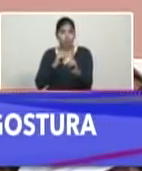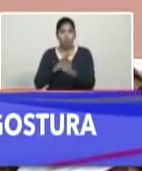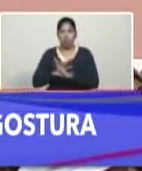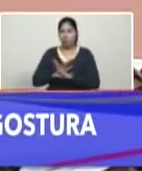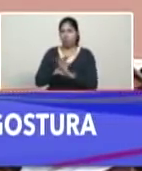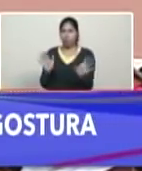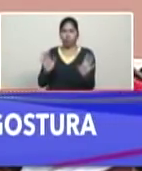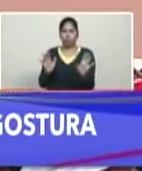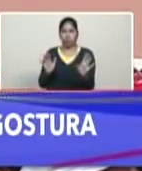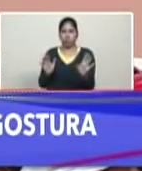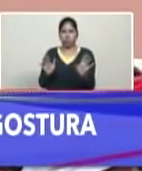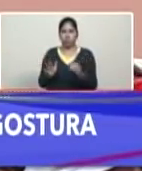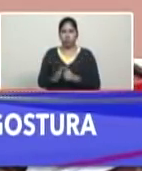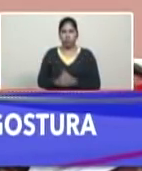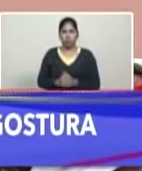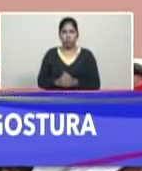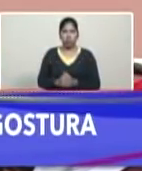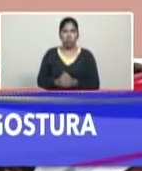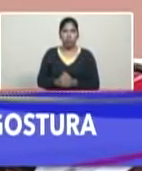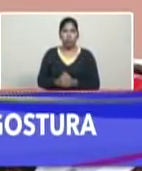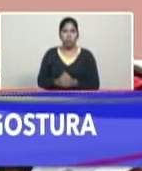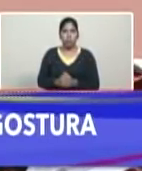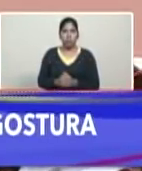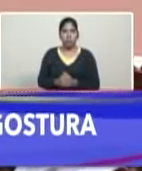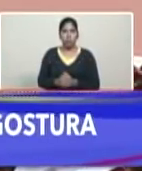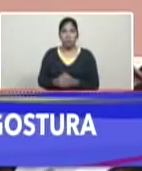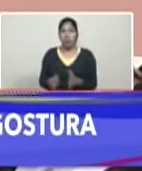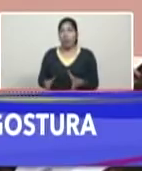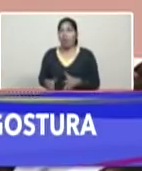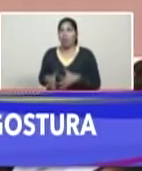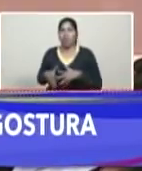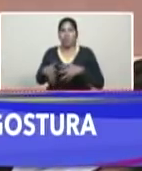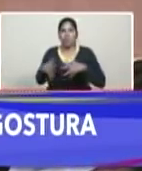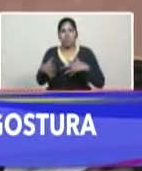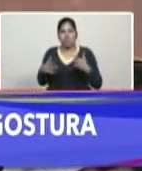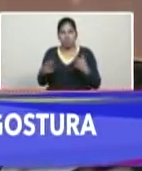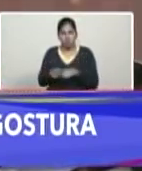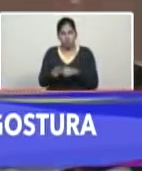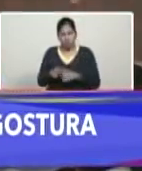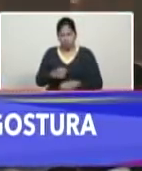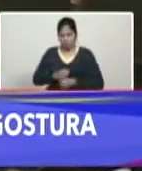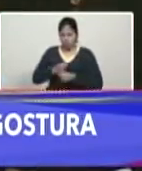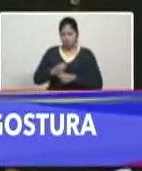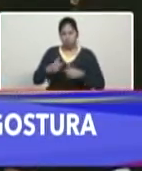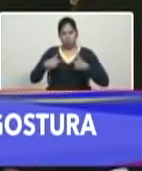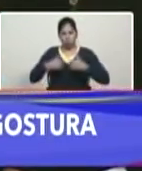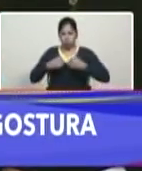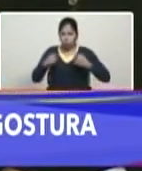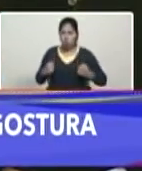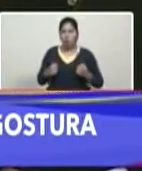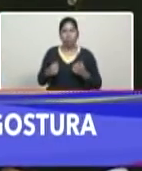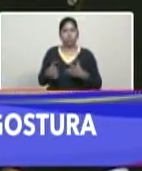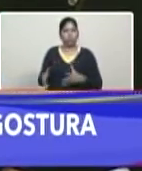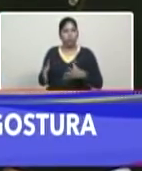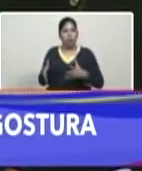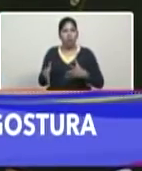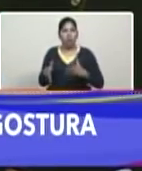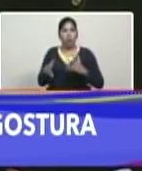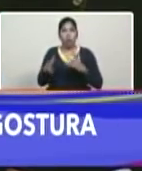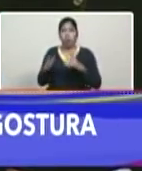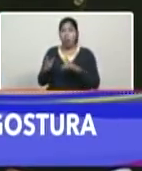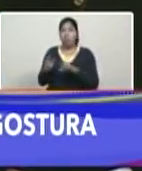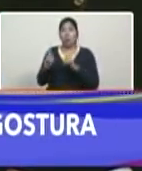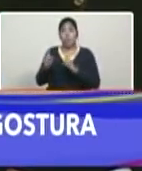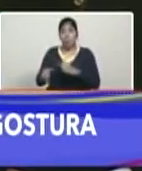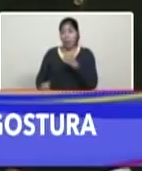la magnanimidad, la grandeza de las victorias militares del ejército y la fuerza popular